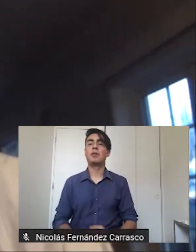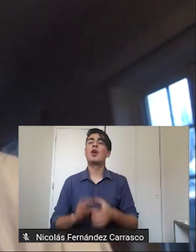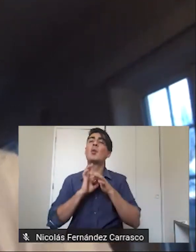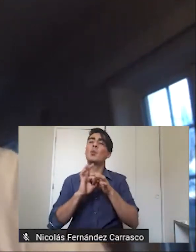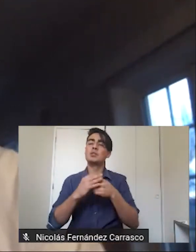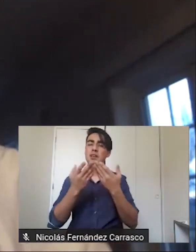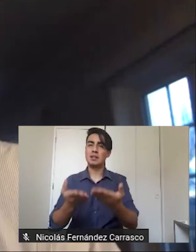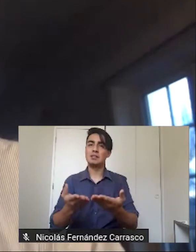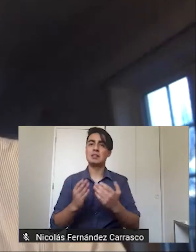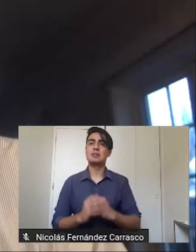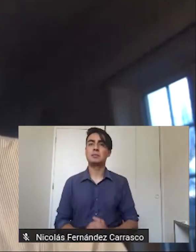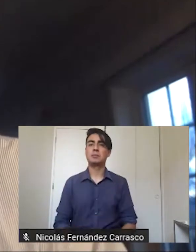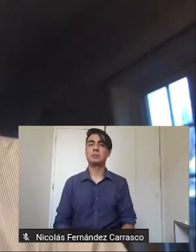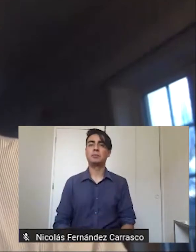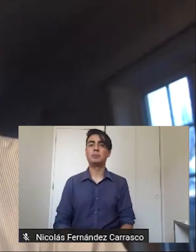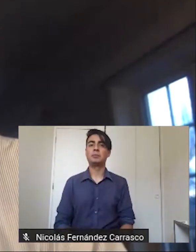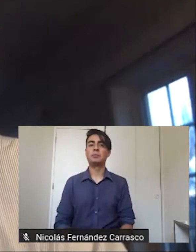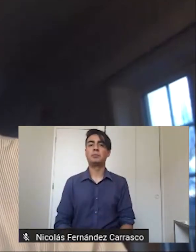Muchas gracias.